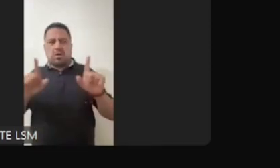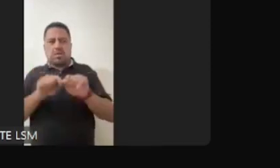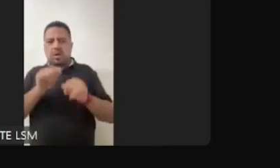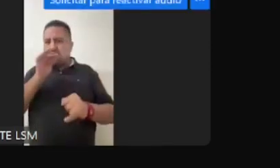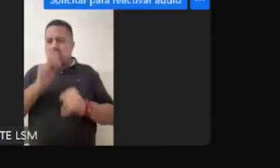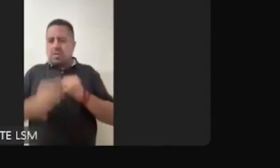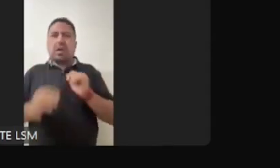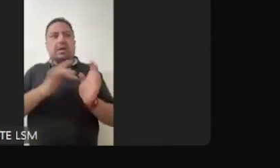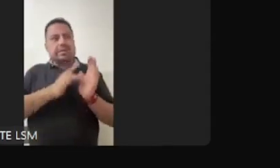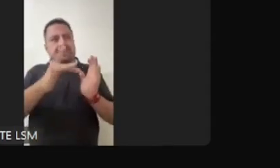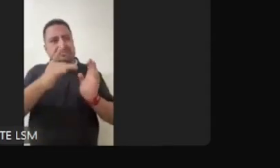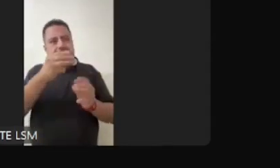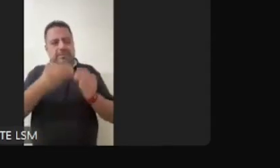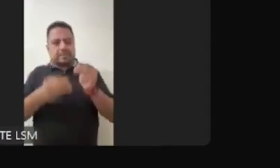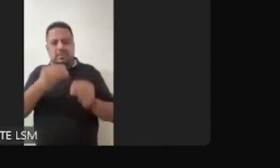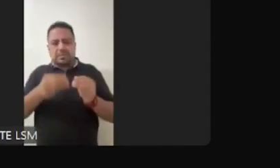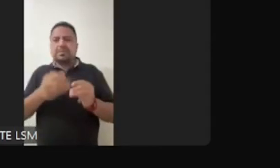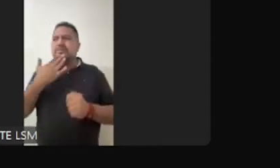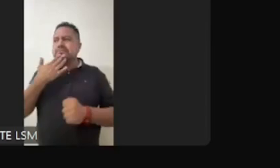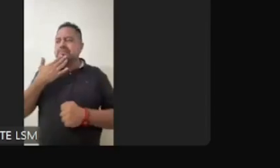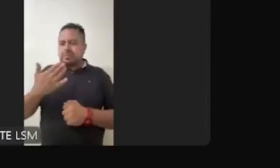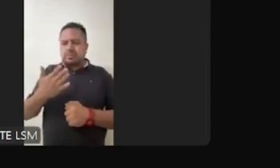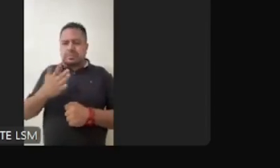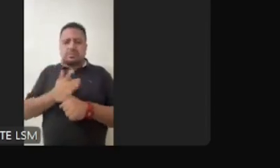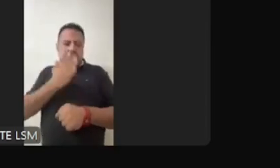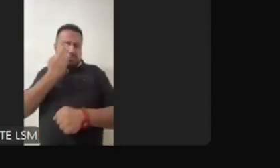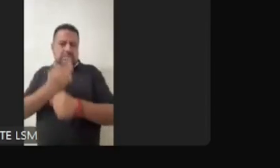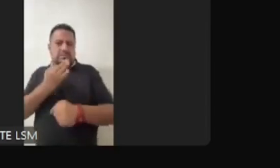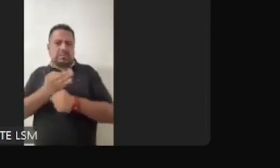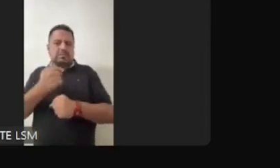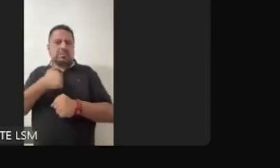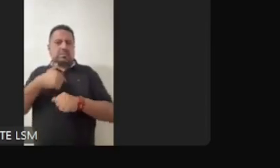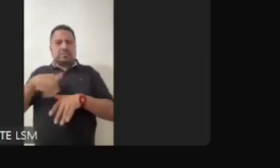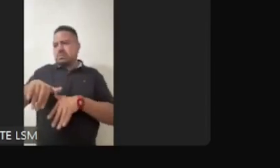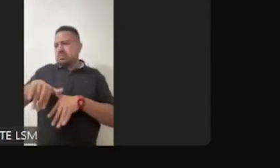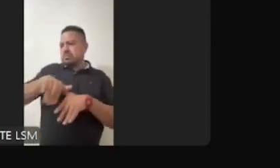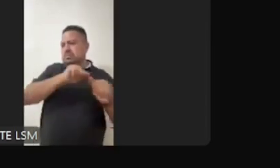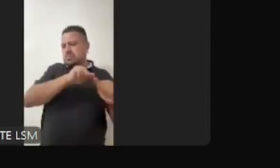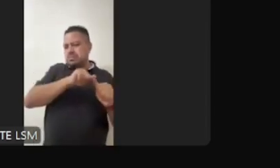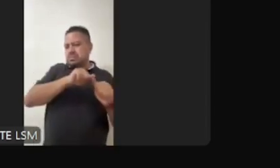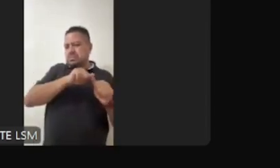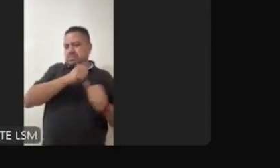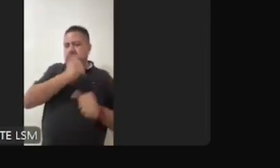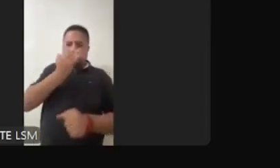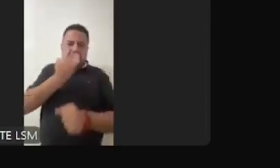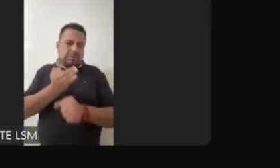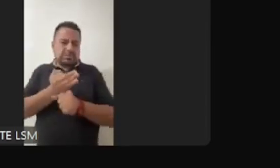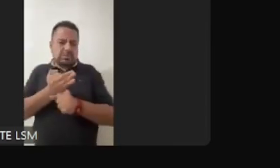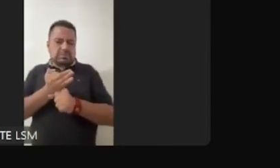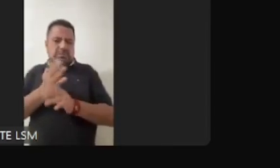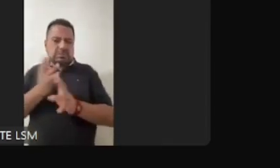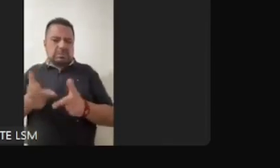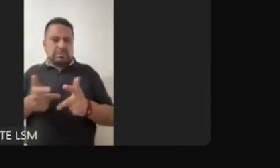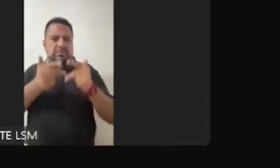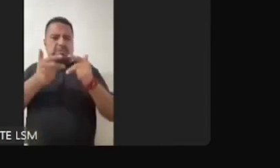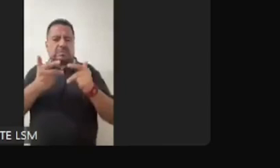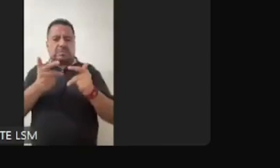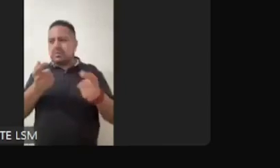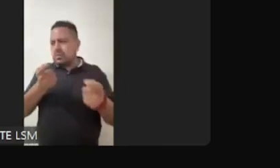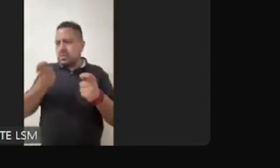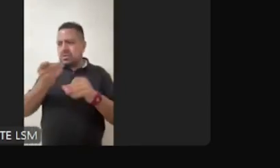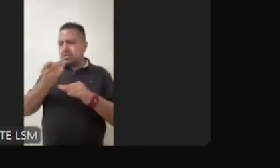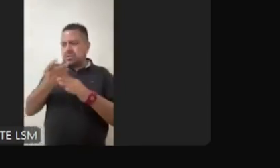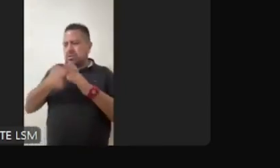Gracias magistrado bien entonces procedo a retirarme de la sesión que será conducida